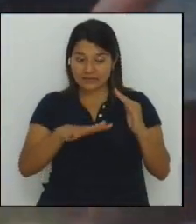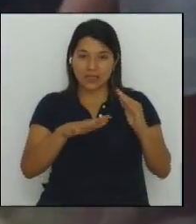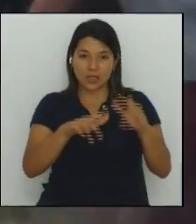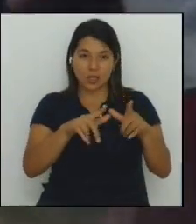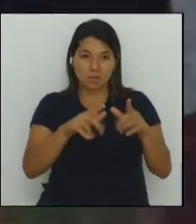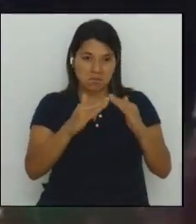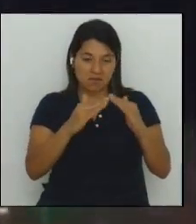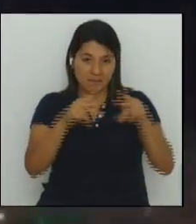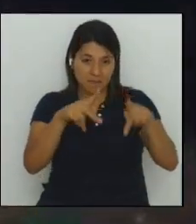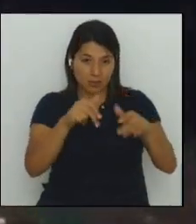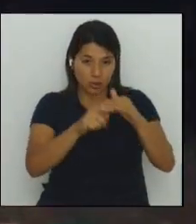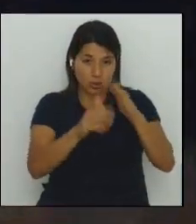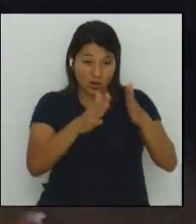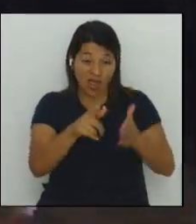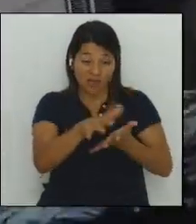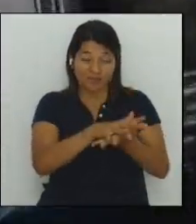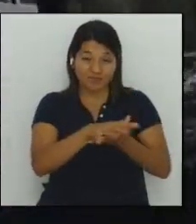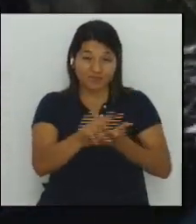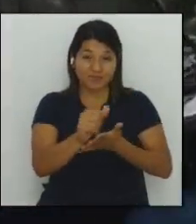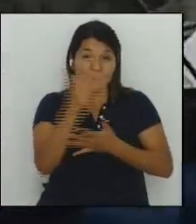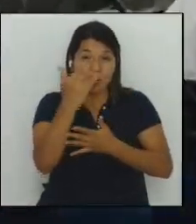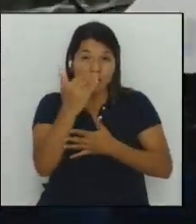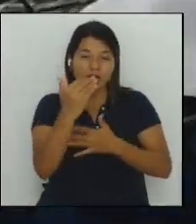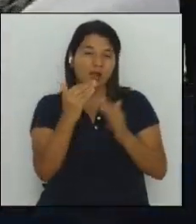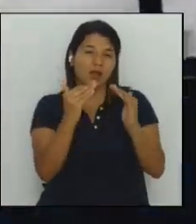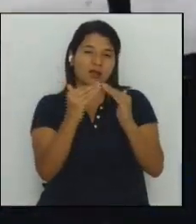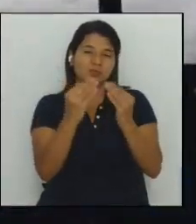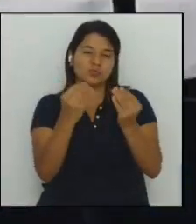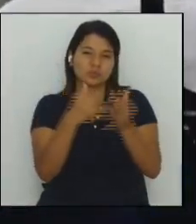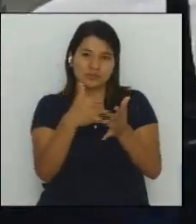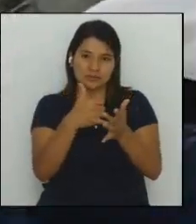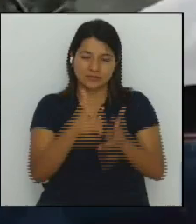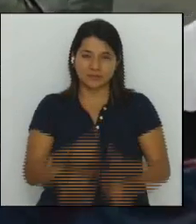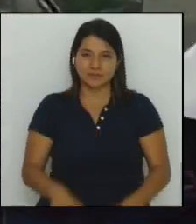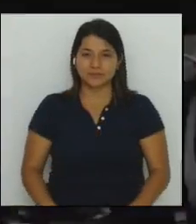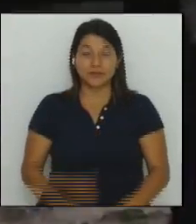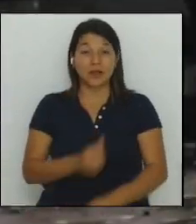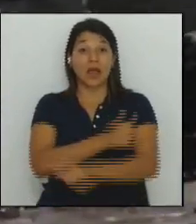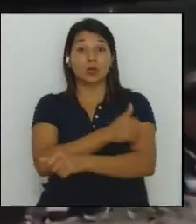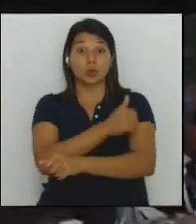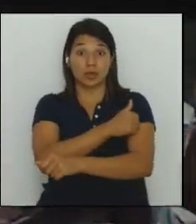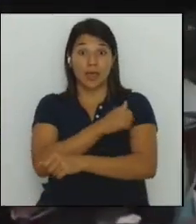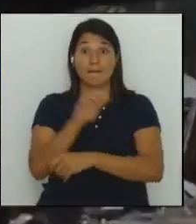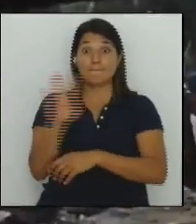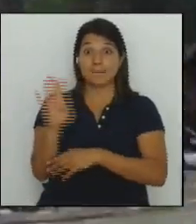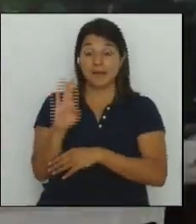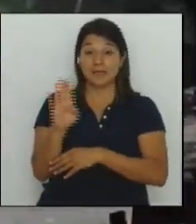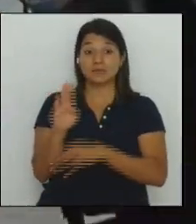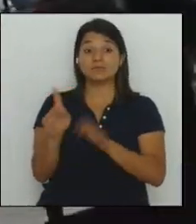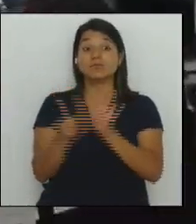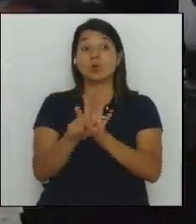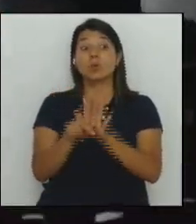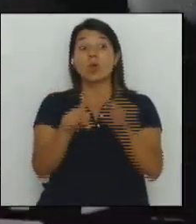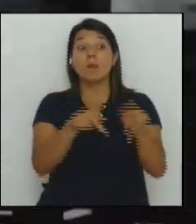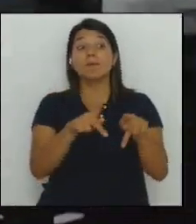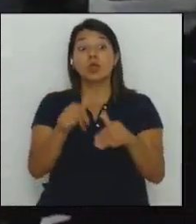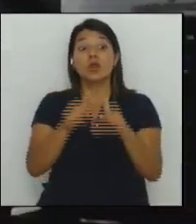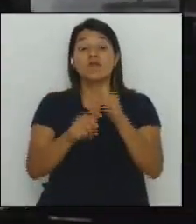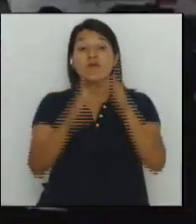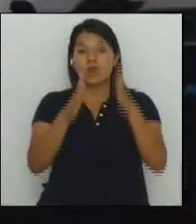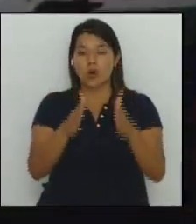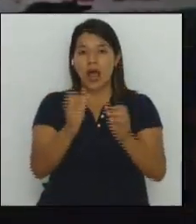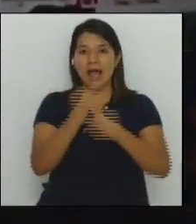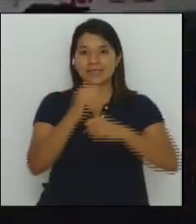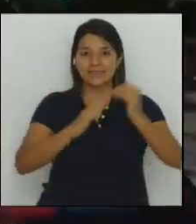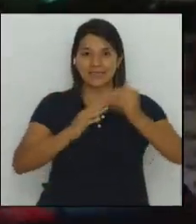la fragilidad de sus materiales. Las autoridades de Bangladesh prohibieron a los refugiados rohingya construir casas de hormigón por temor a